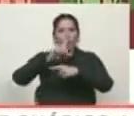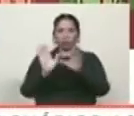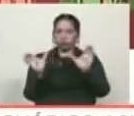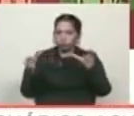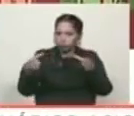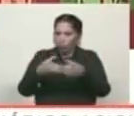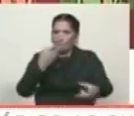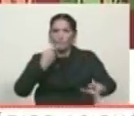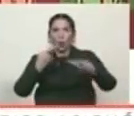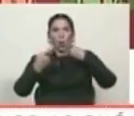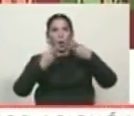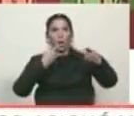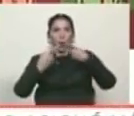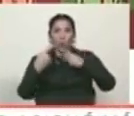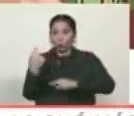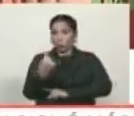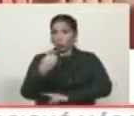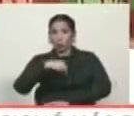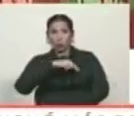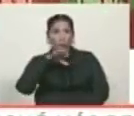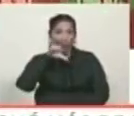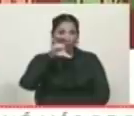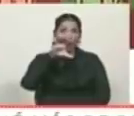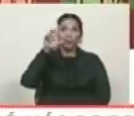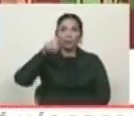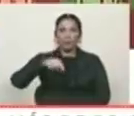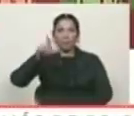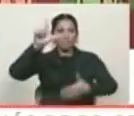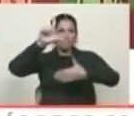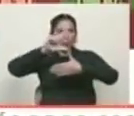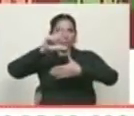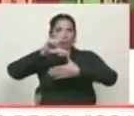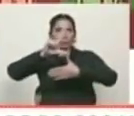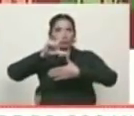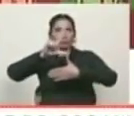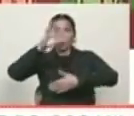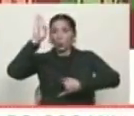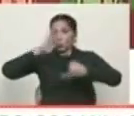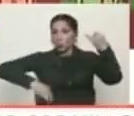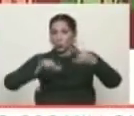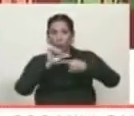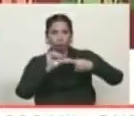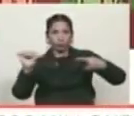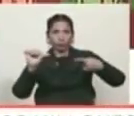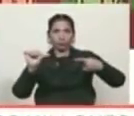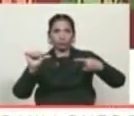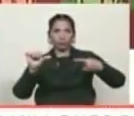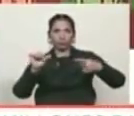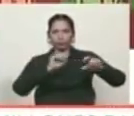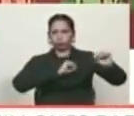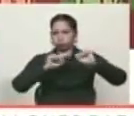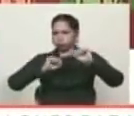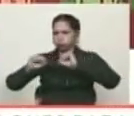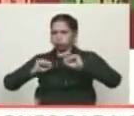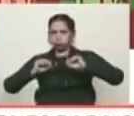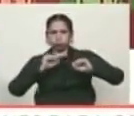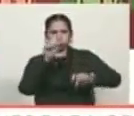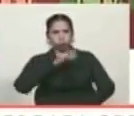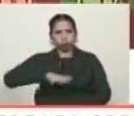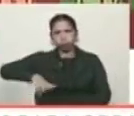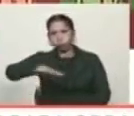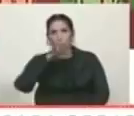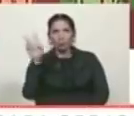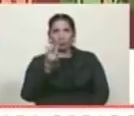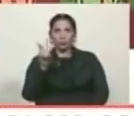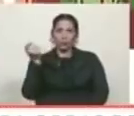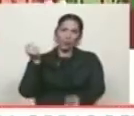organización política, no solo de nuestro país, sino además de América Latina. Y en las últimas semanas se ha movilizado en el territorio nacional para